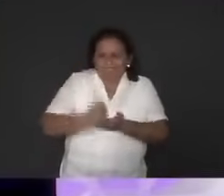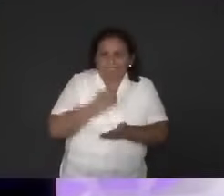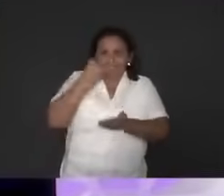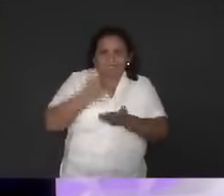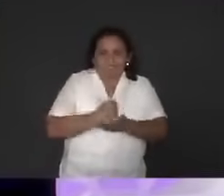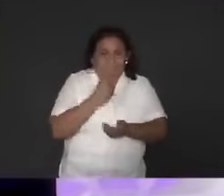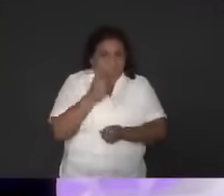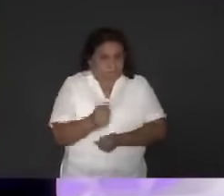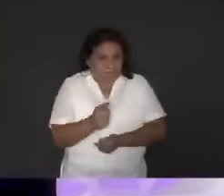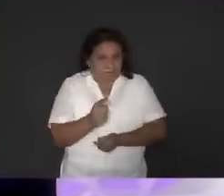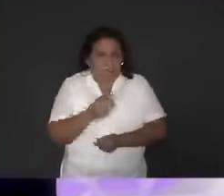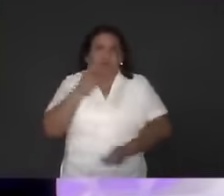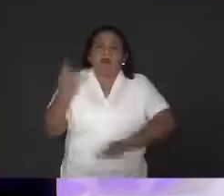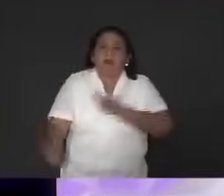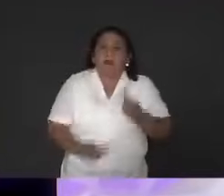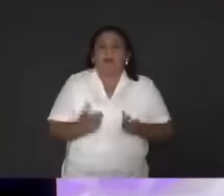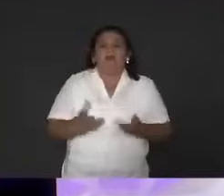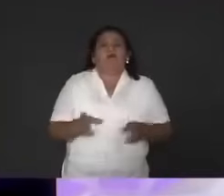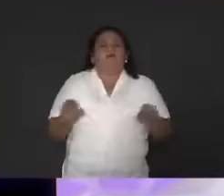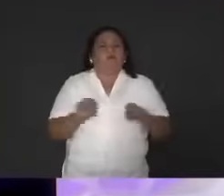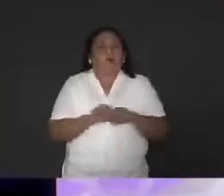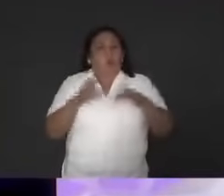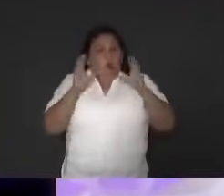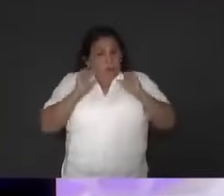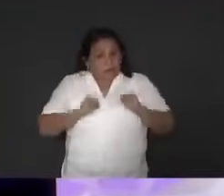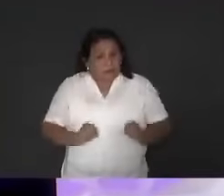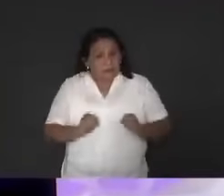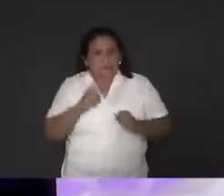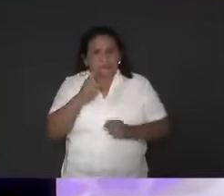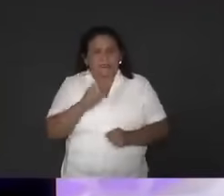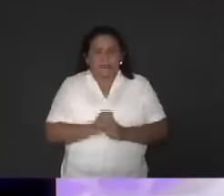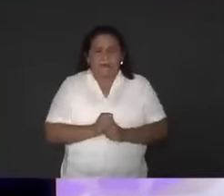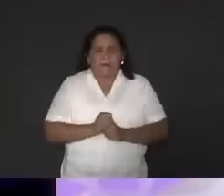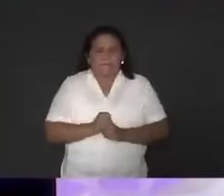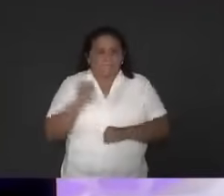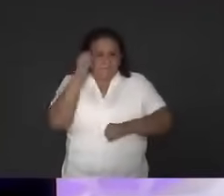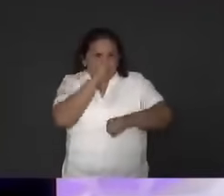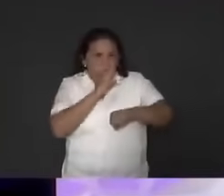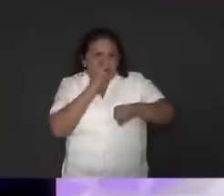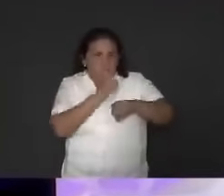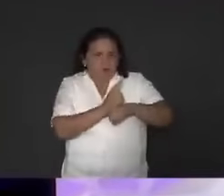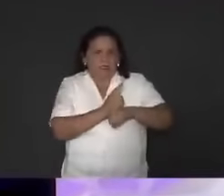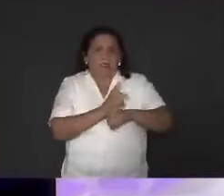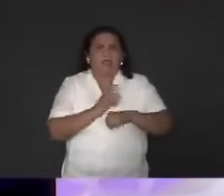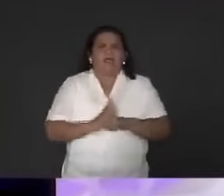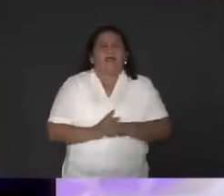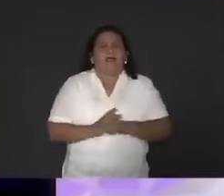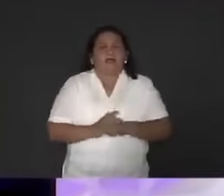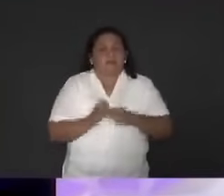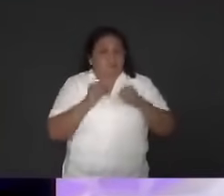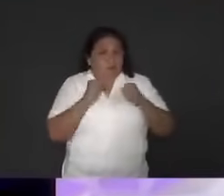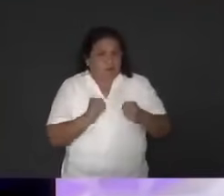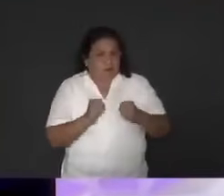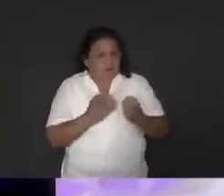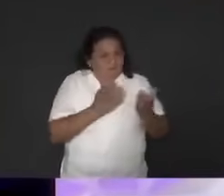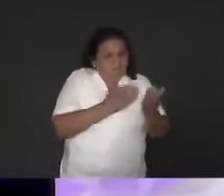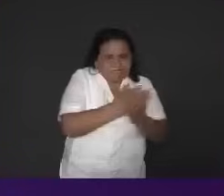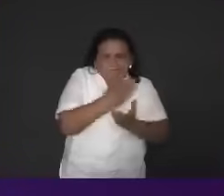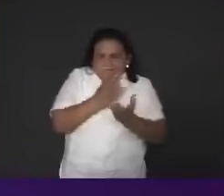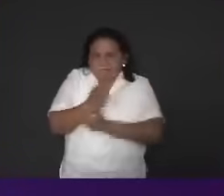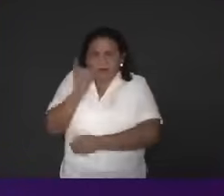la pregunta es, ¿cómo garantizarán oportunidades, seguridad y acceso a la justicia de las